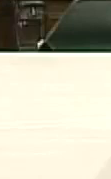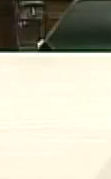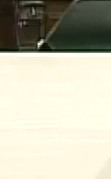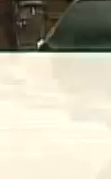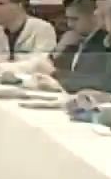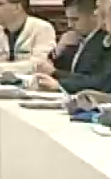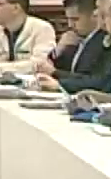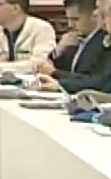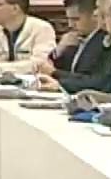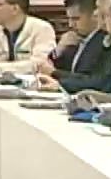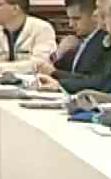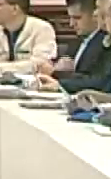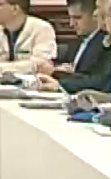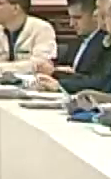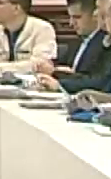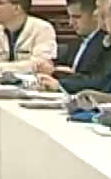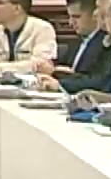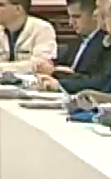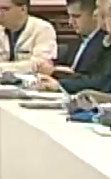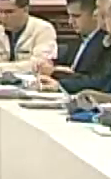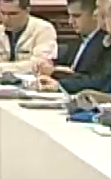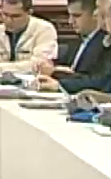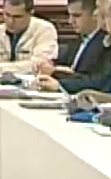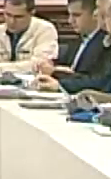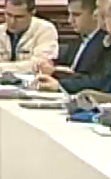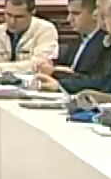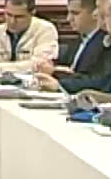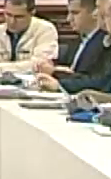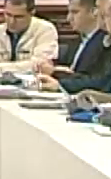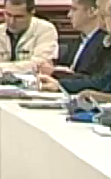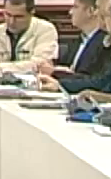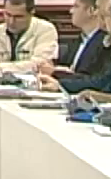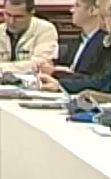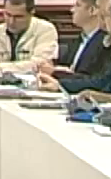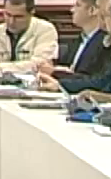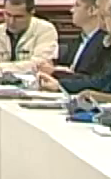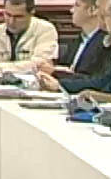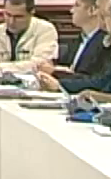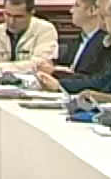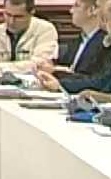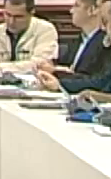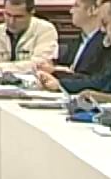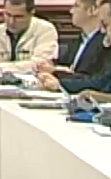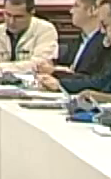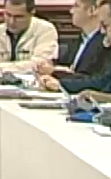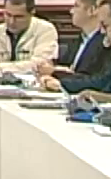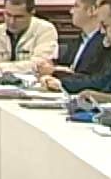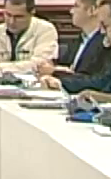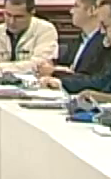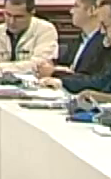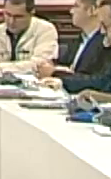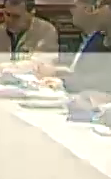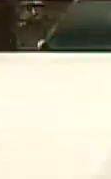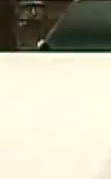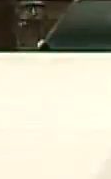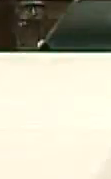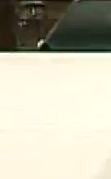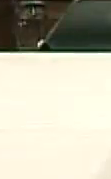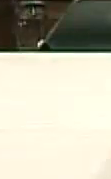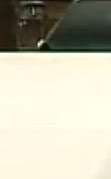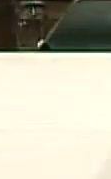tiempo, nosotros no podemos fallar, nosotros tenemos que buscar cambios de inmediato en